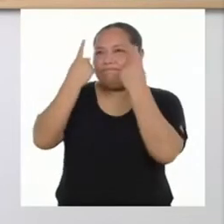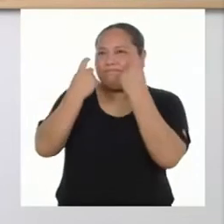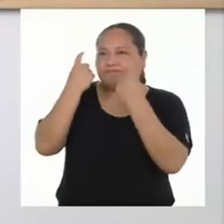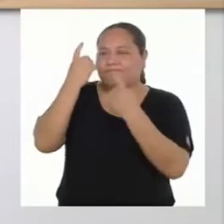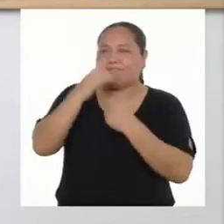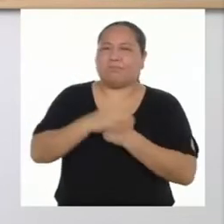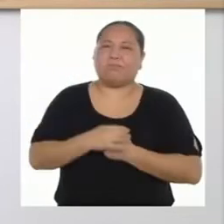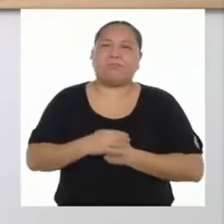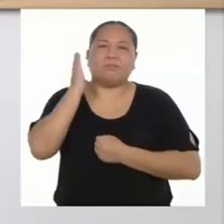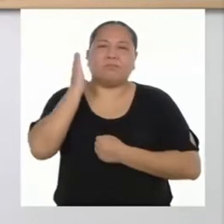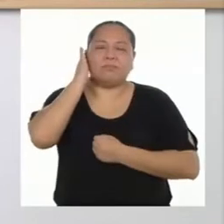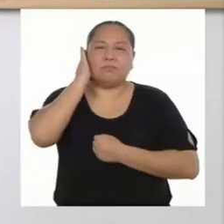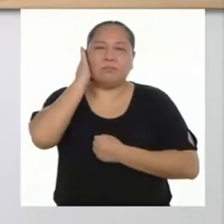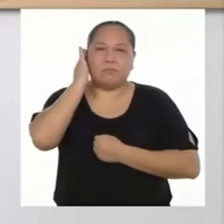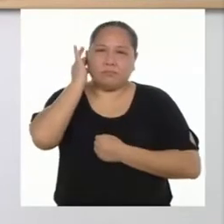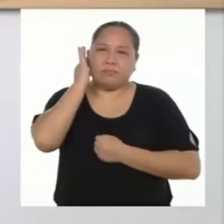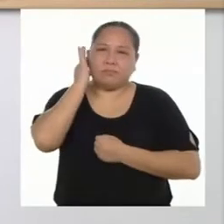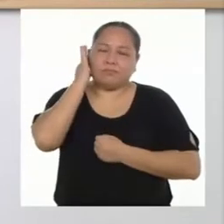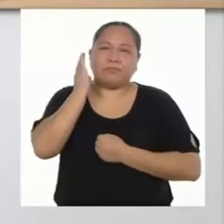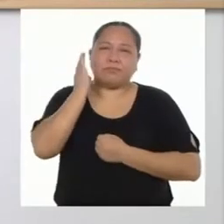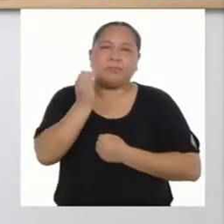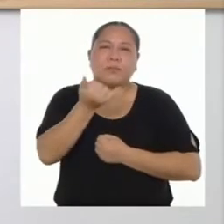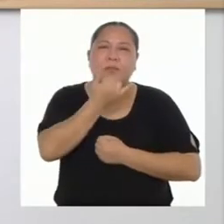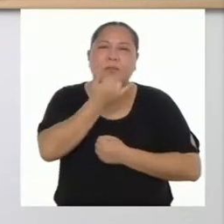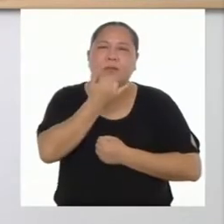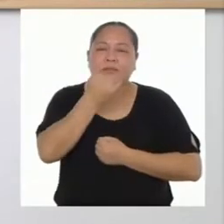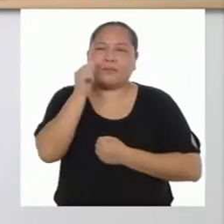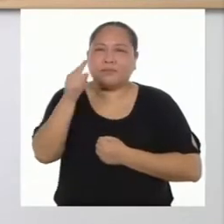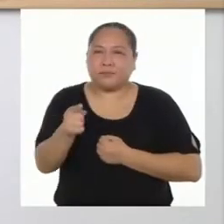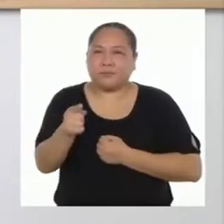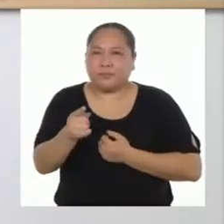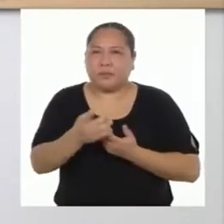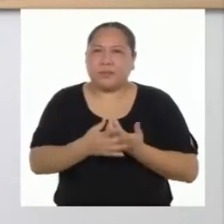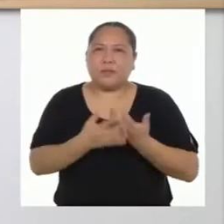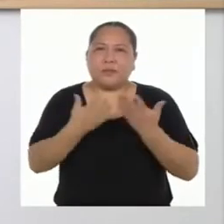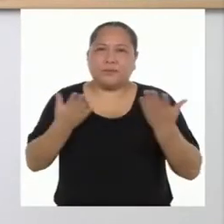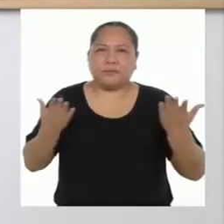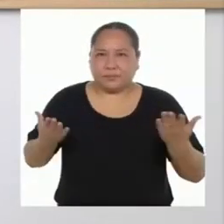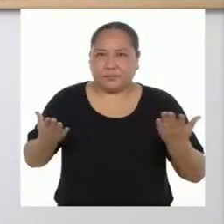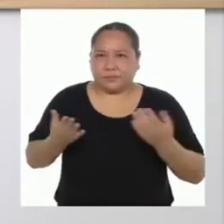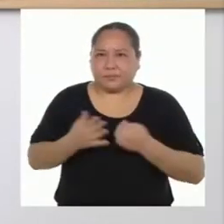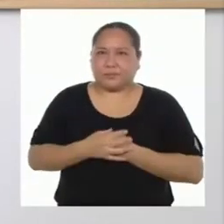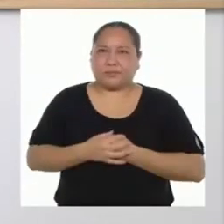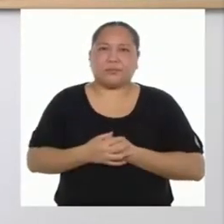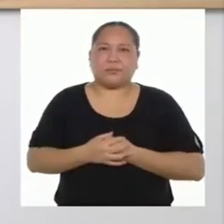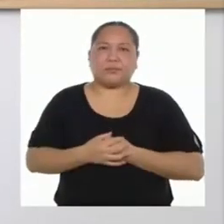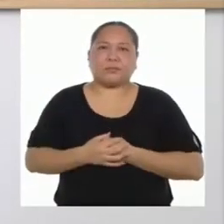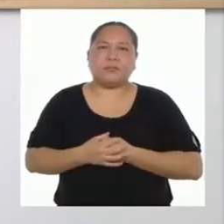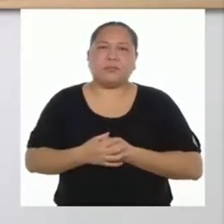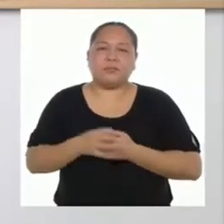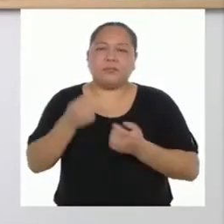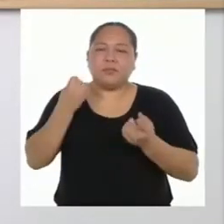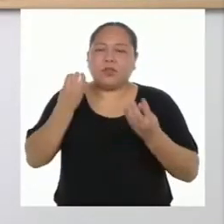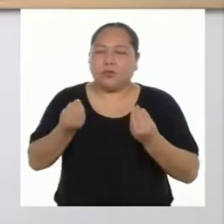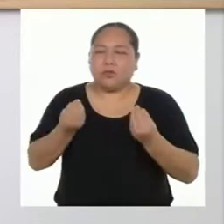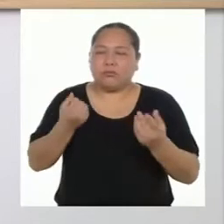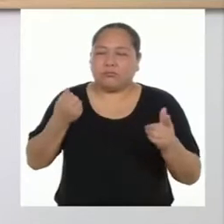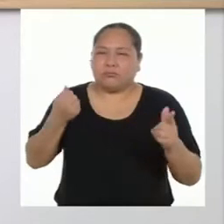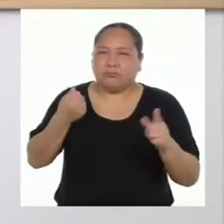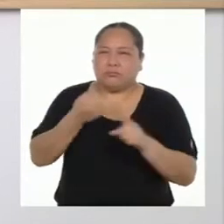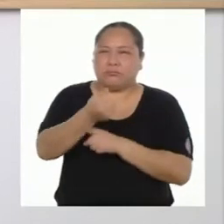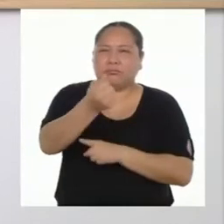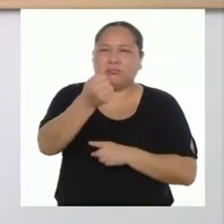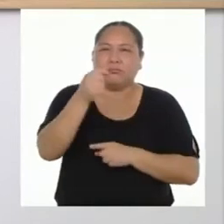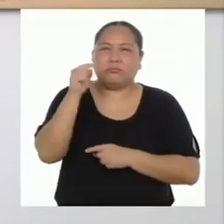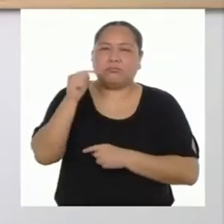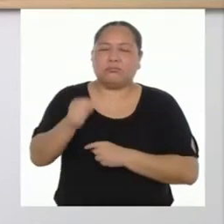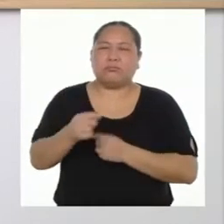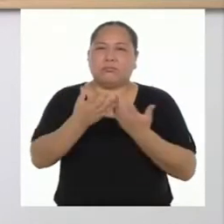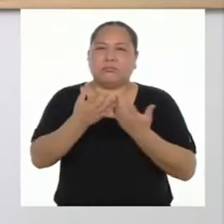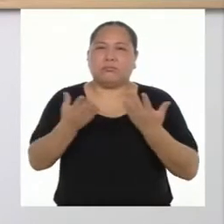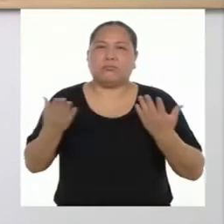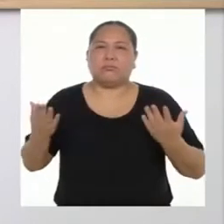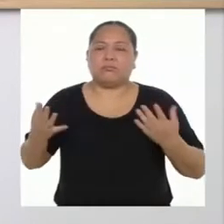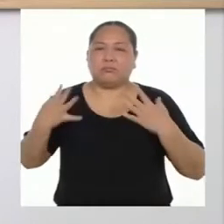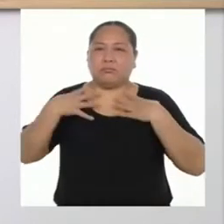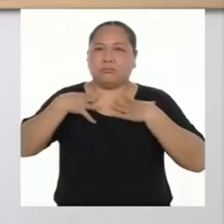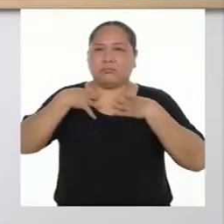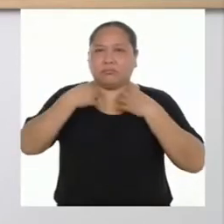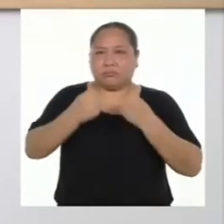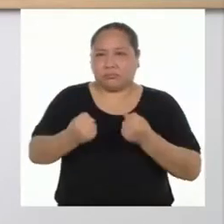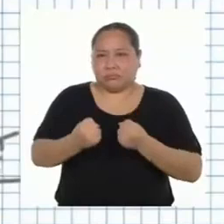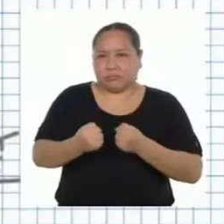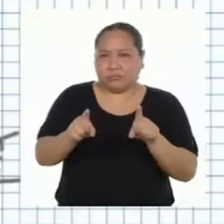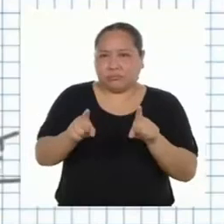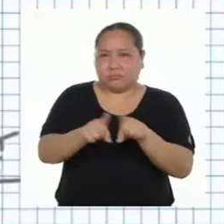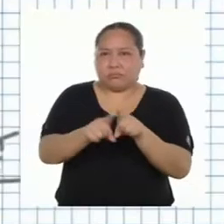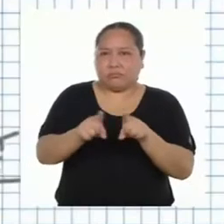cuestionamos, ¿qué sucede luego con esos residuos sólidos? ¿Cómo impacta el tratamiento de los residuos sólidos en nuestra salud